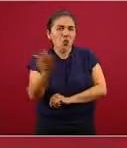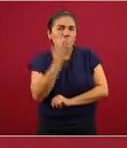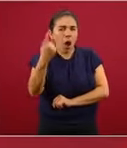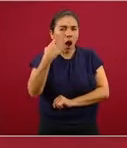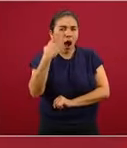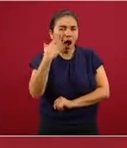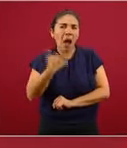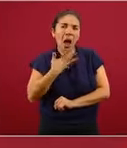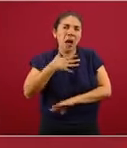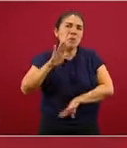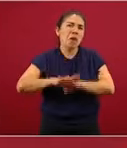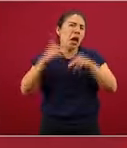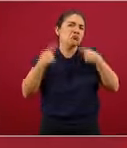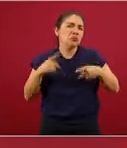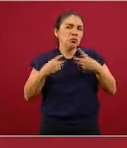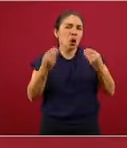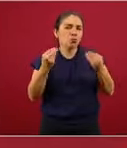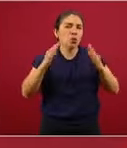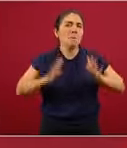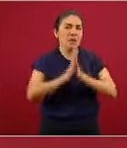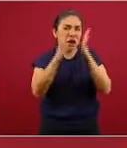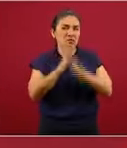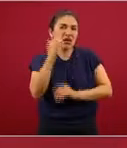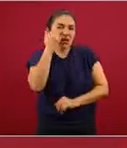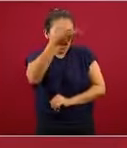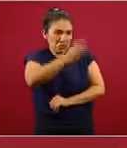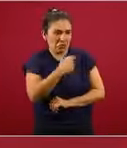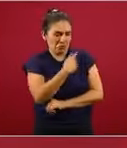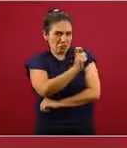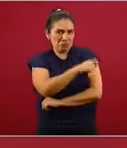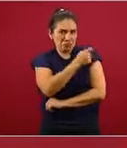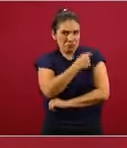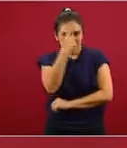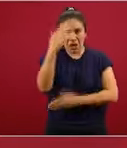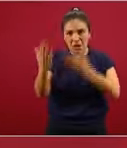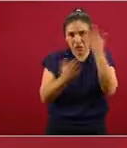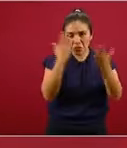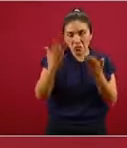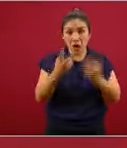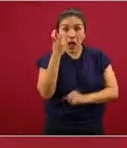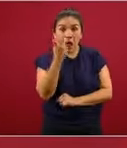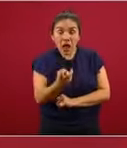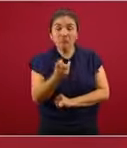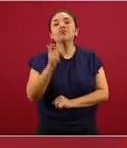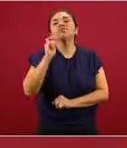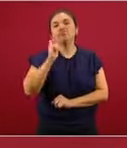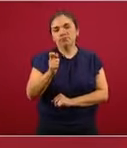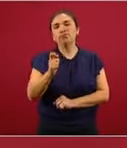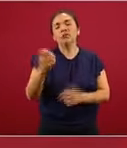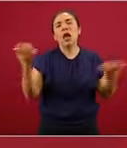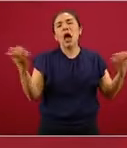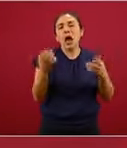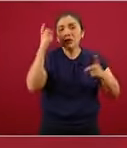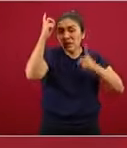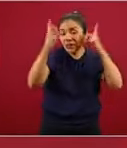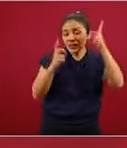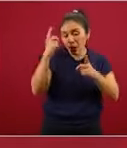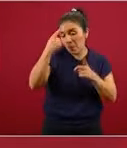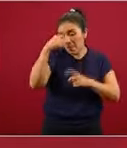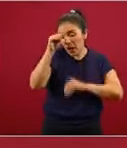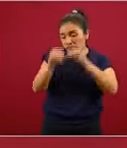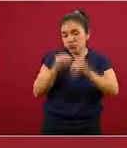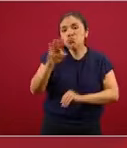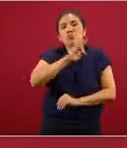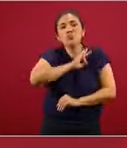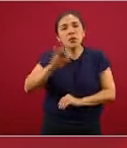algunas decenas de miles de personas participantes en el estudio, son diseñados para tener el